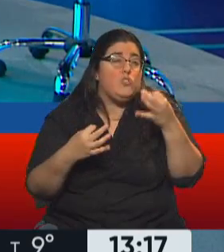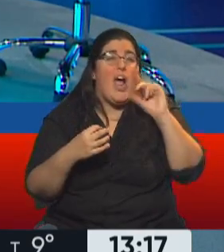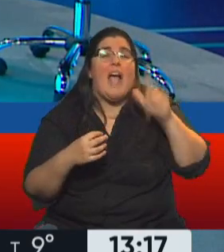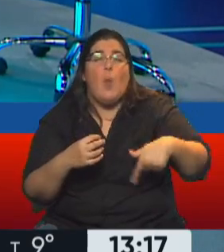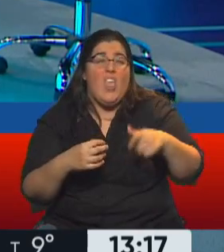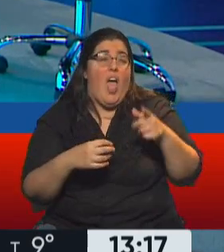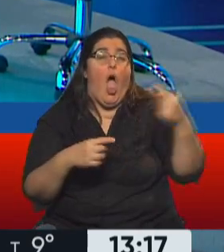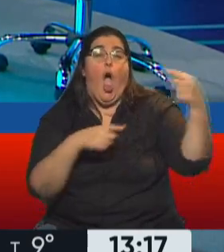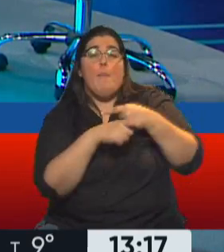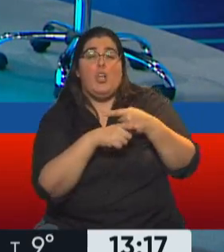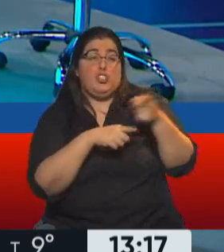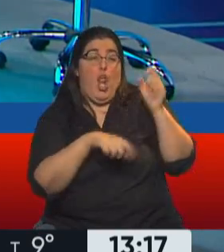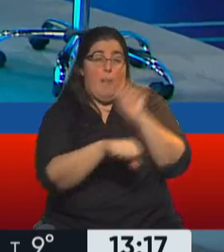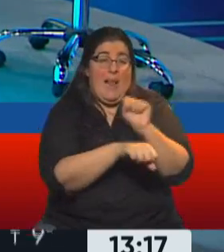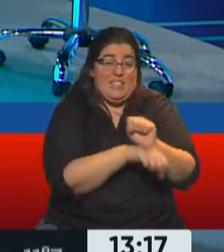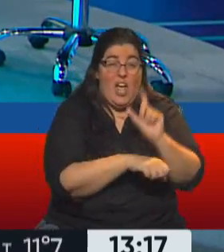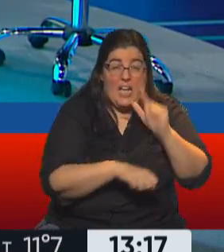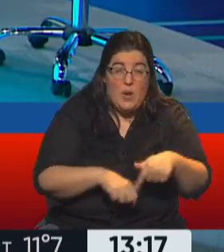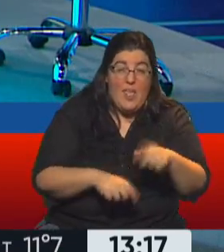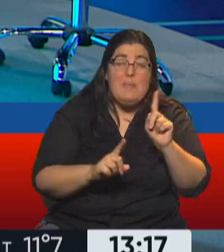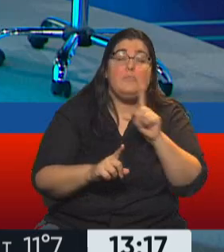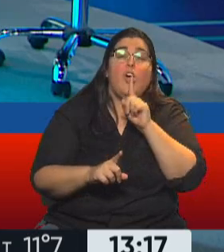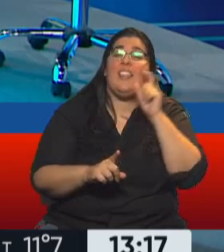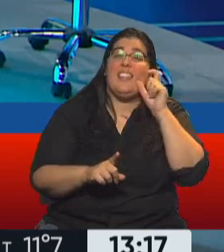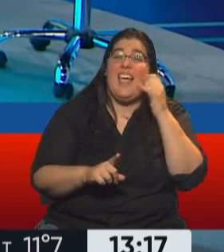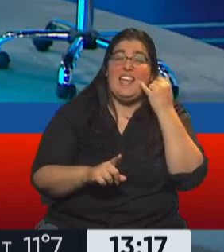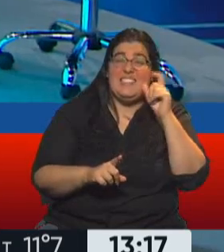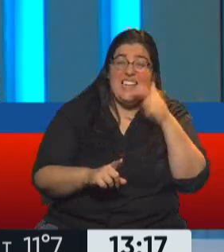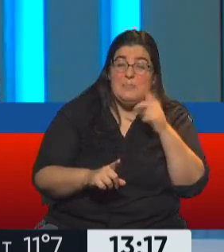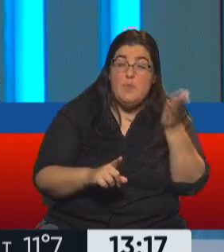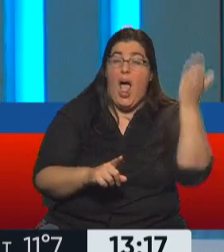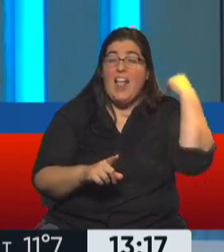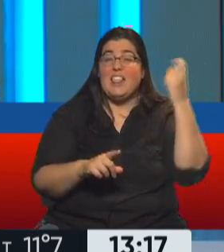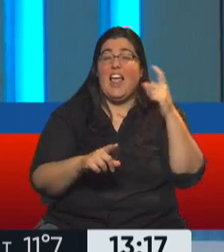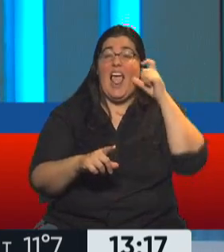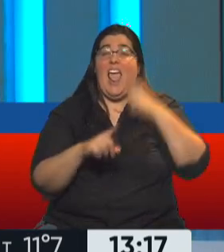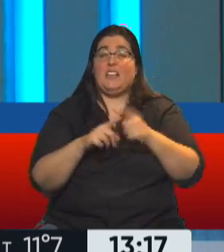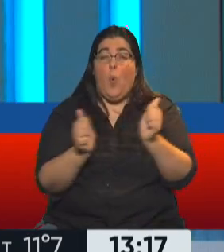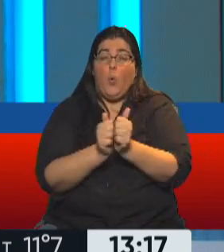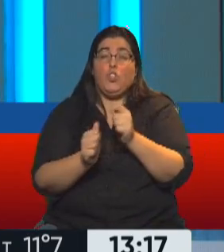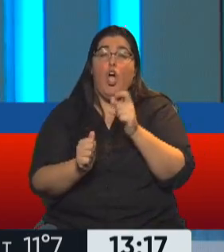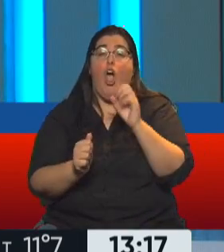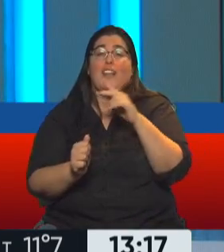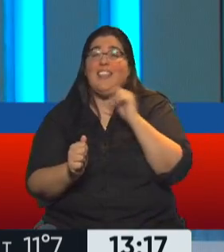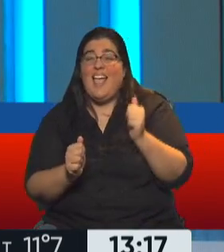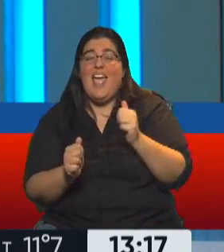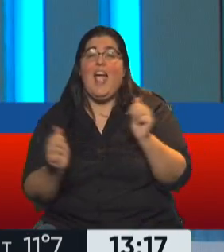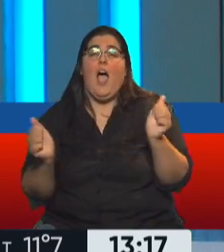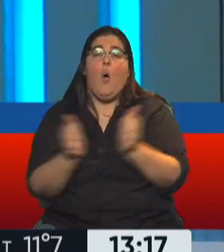ahí hay un punto. Y que esté presa Dora María Telles, sí, que acompañó a Ortega y a otros